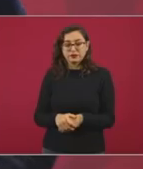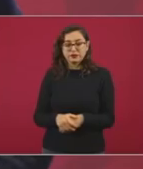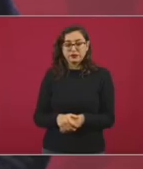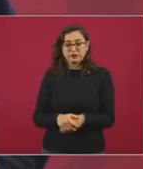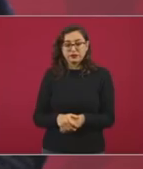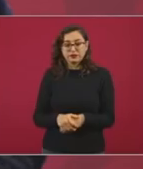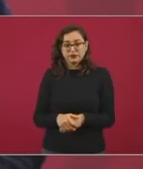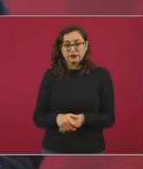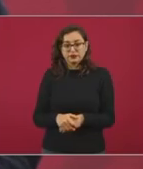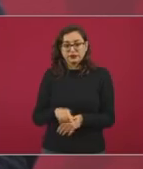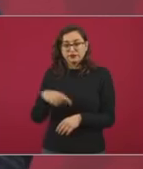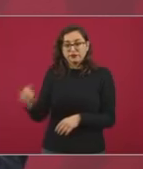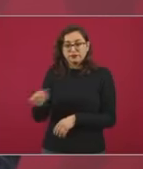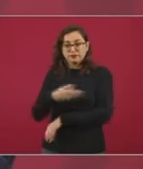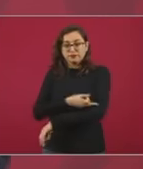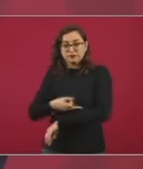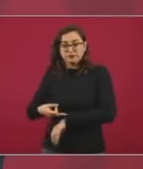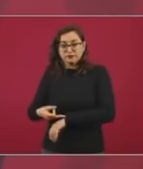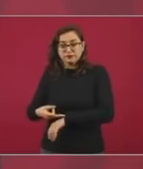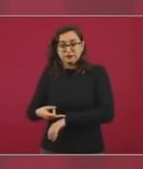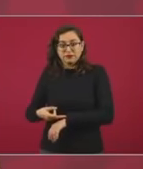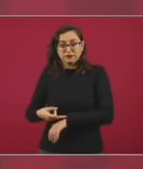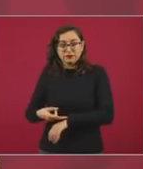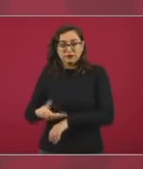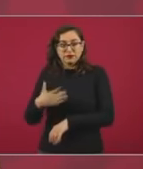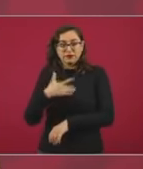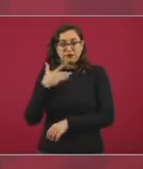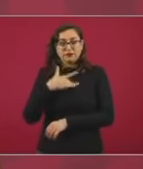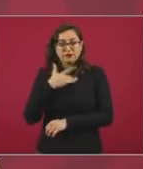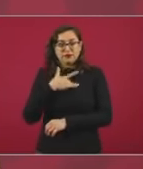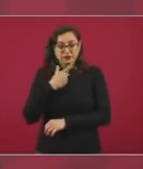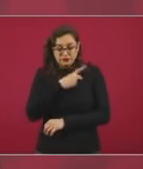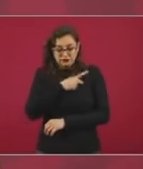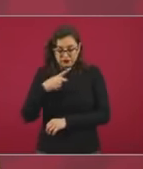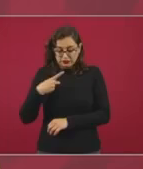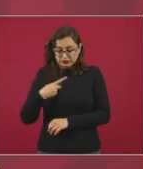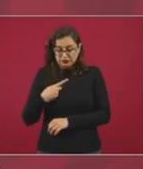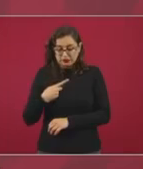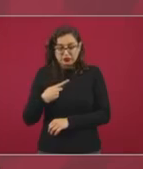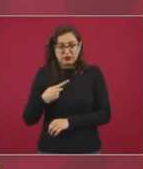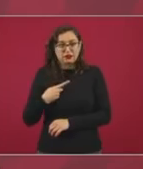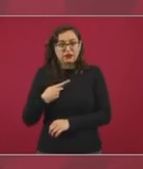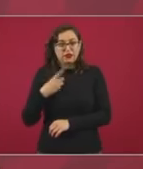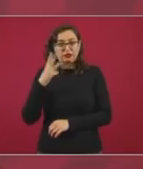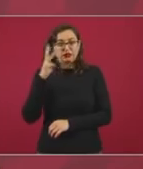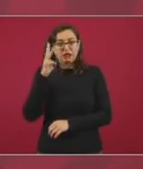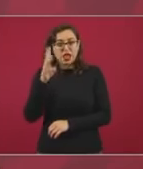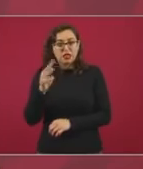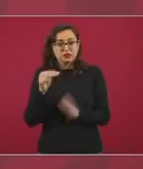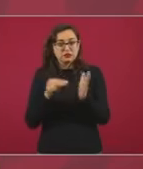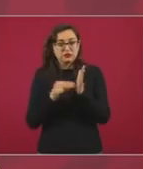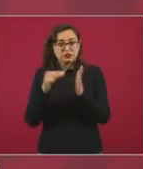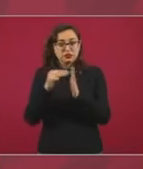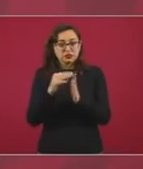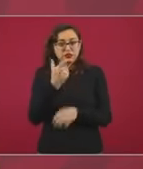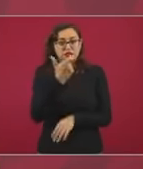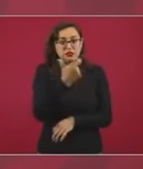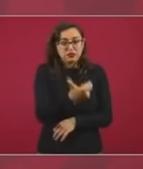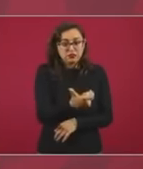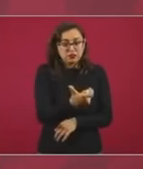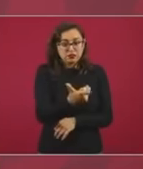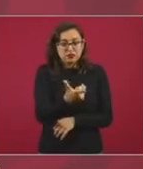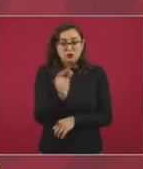y sus familiares se quedan con una deuda de 3 millones de pesos, un